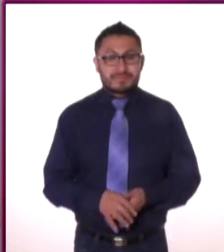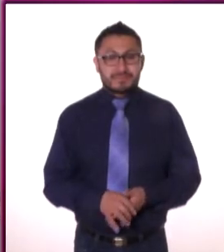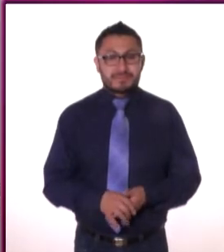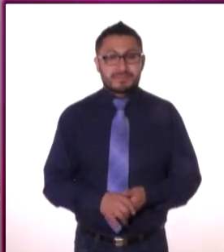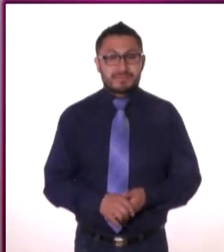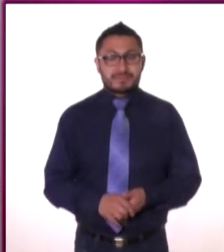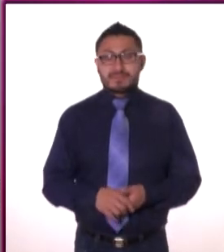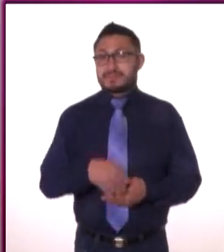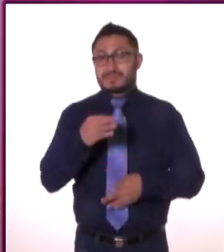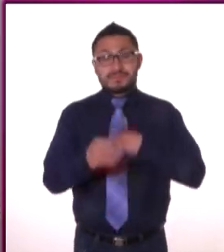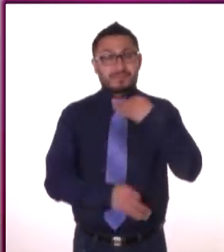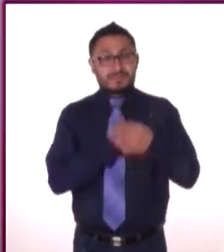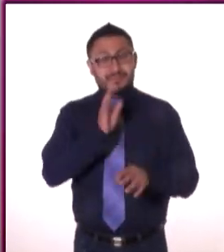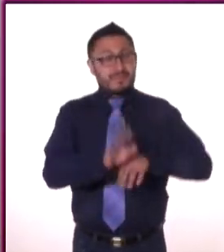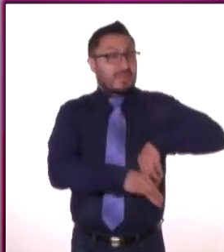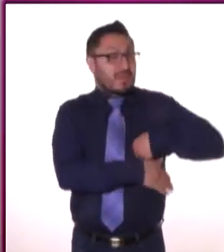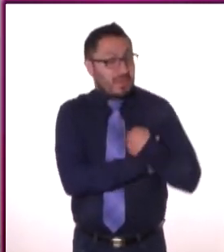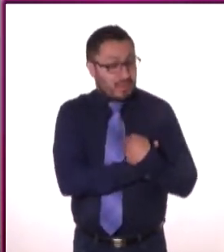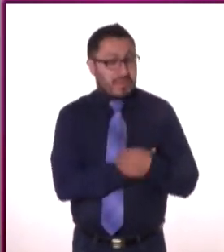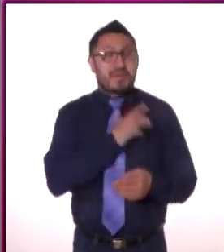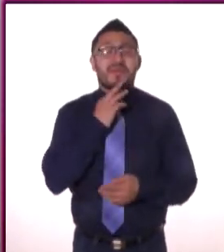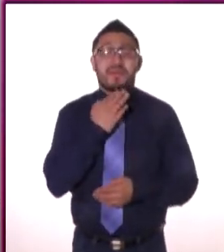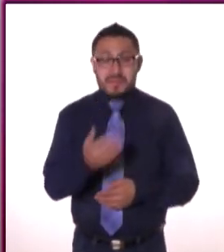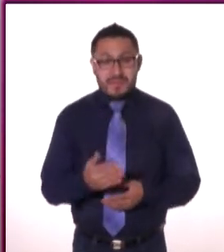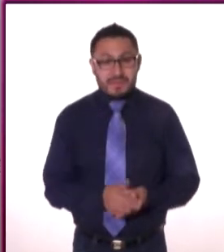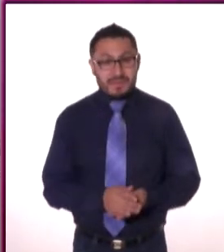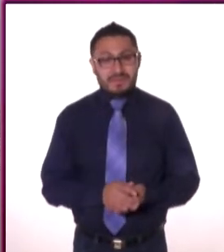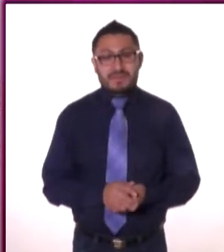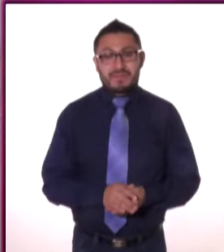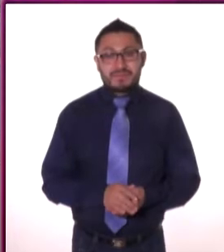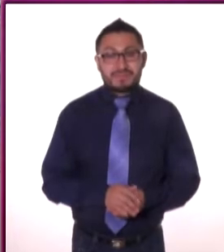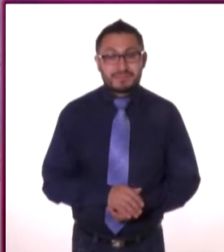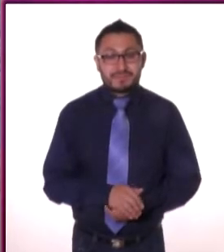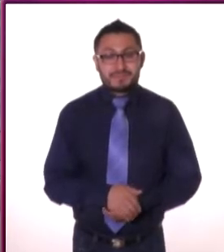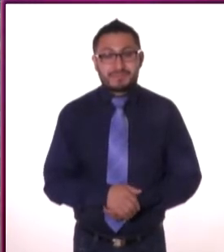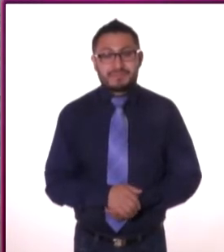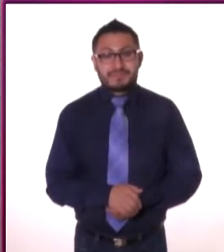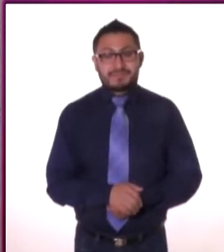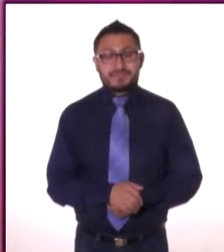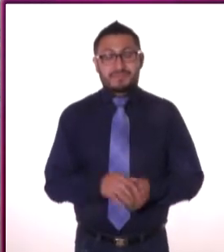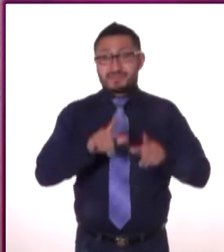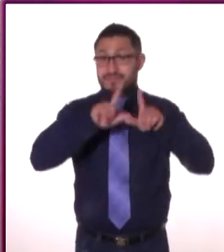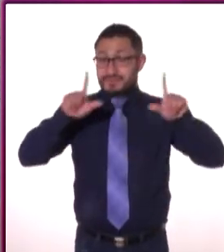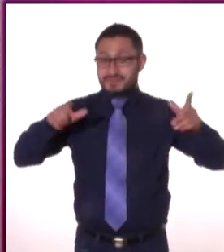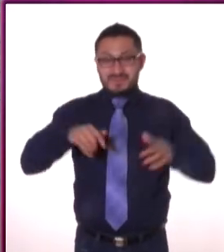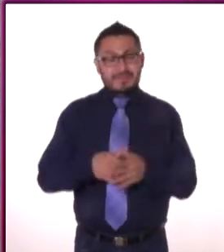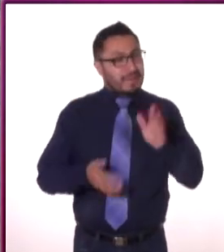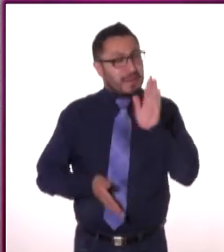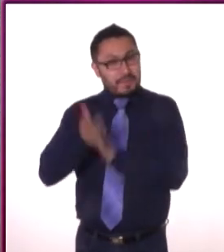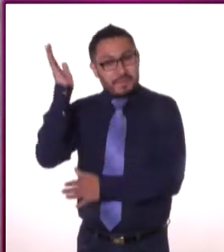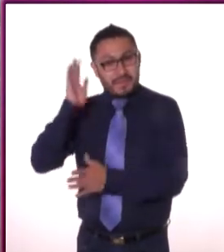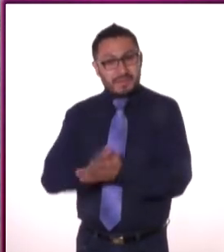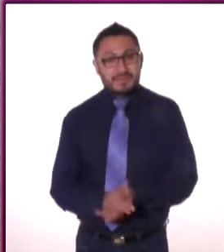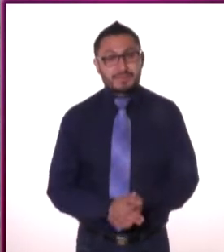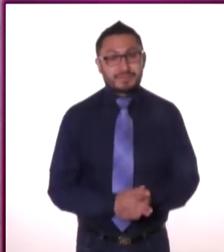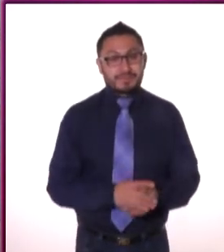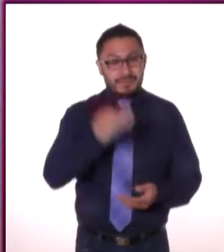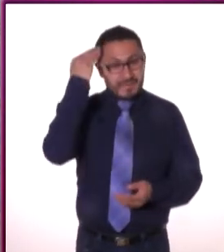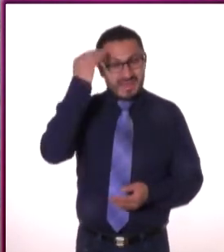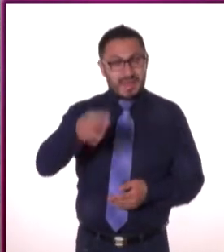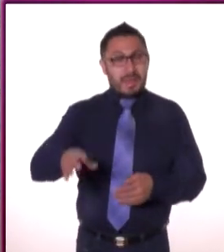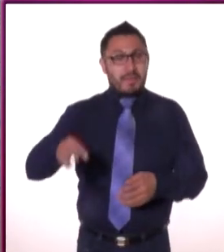Sí. Eso. Muy bien. Tu tubo que no sé de dónde lo sacaste. De la cajuela, papi. Listo.